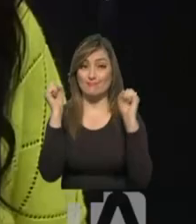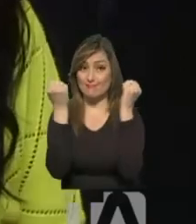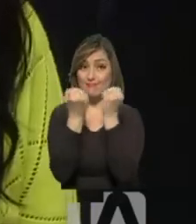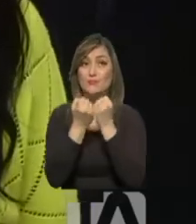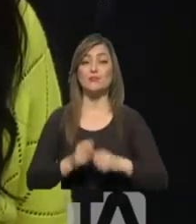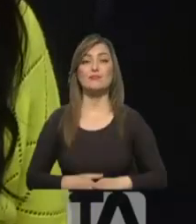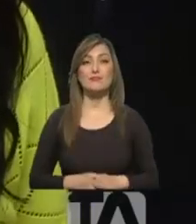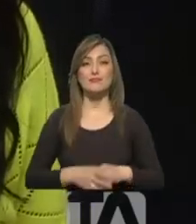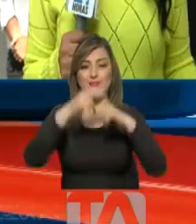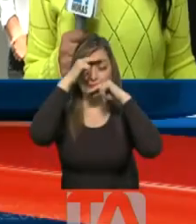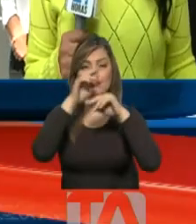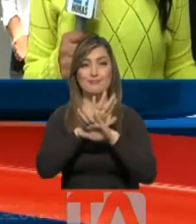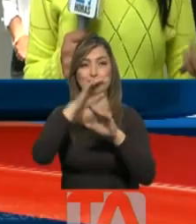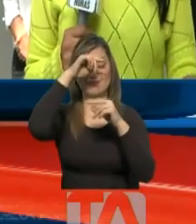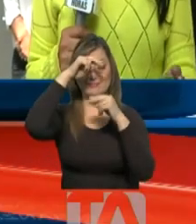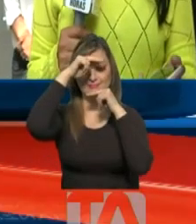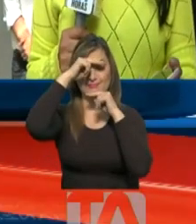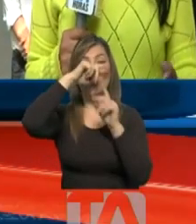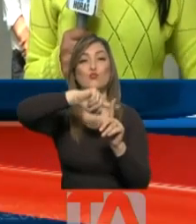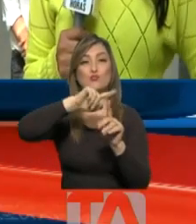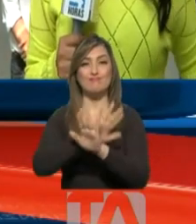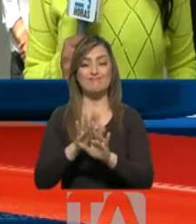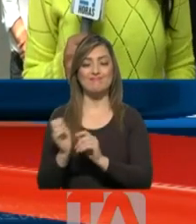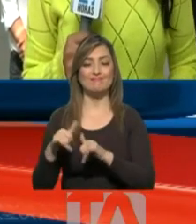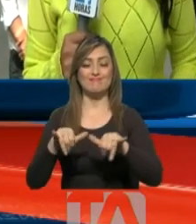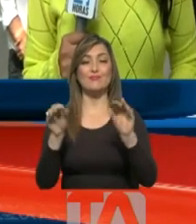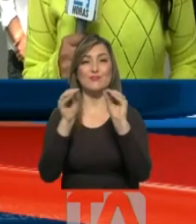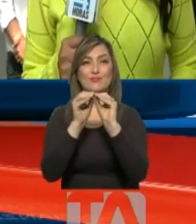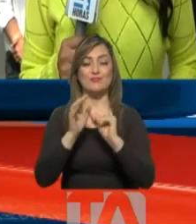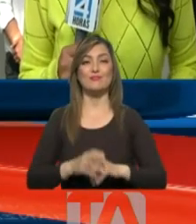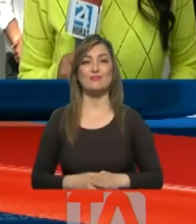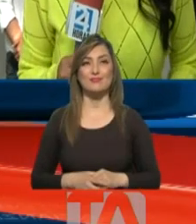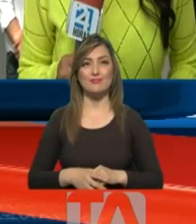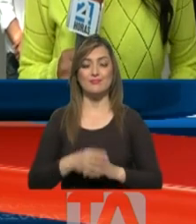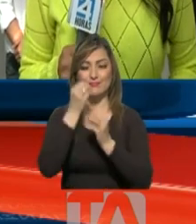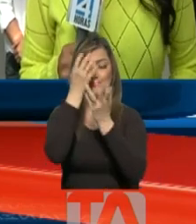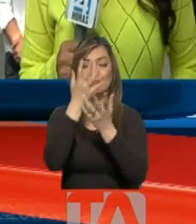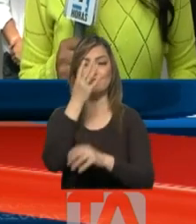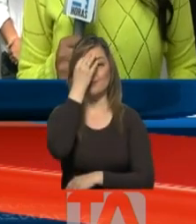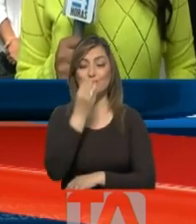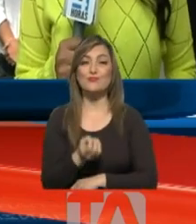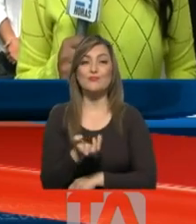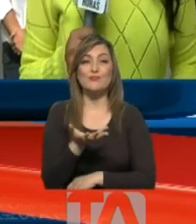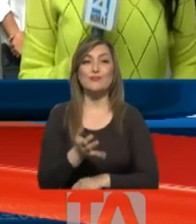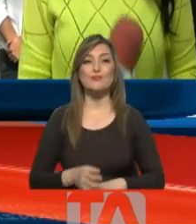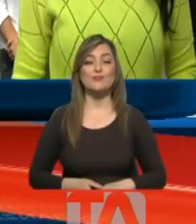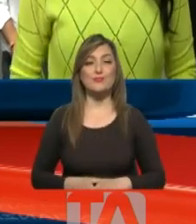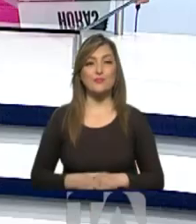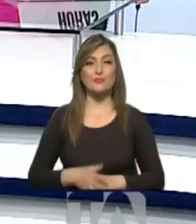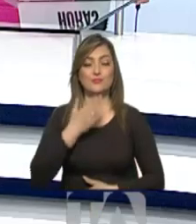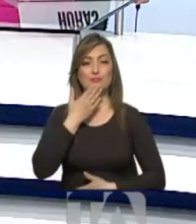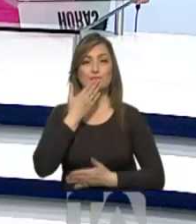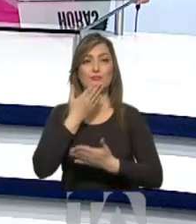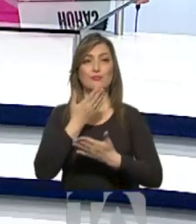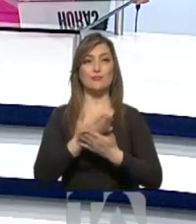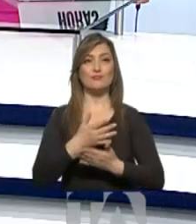sociales. Con esta noticia positiva, regreso con ustedes, compañeras de estudio, que nos tienen más información. Muy buenos días. Gracias,